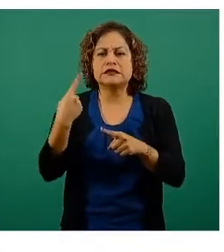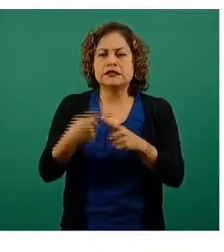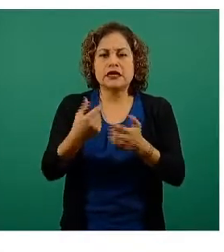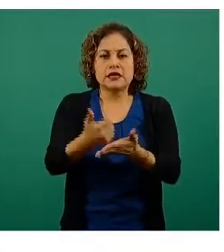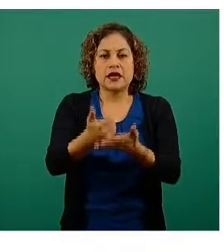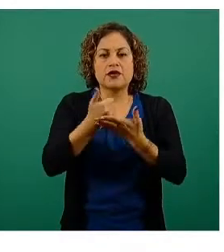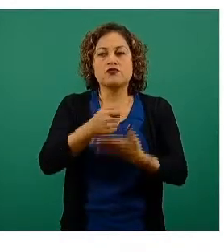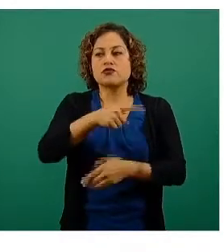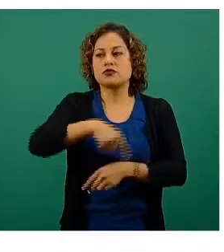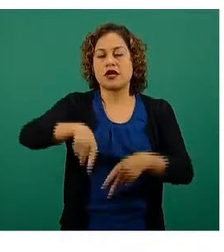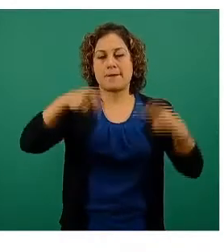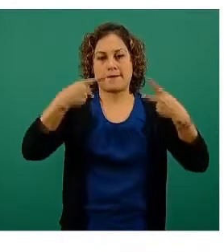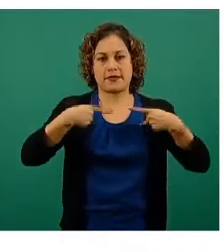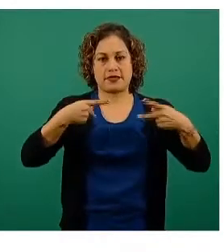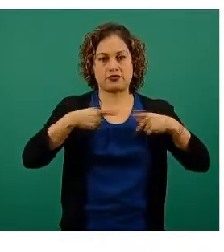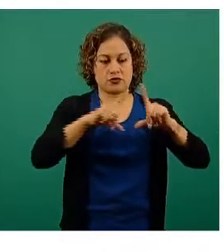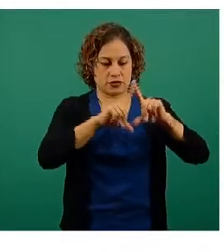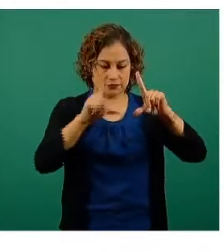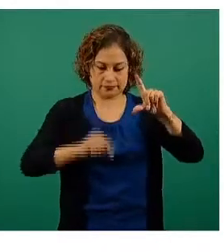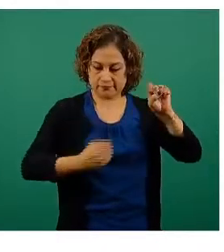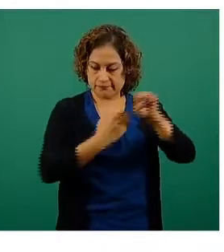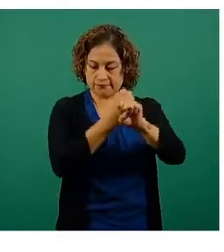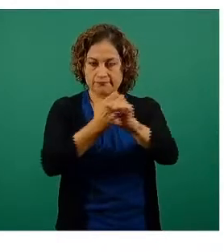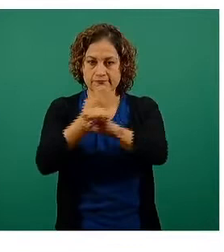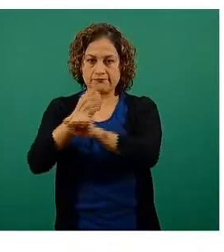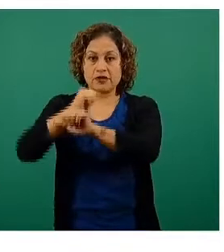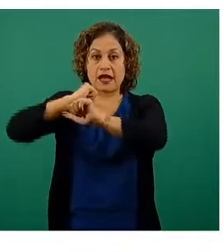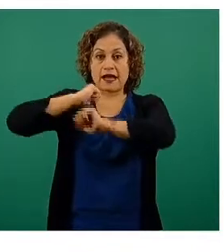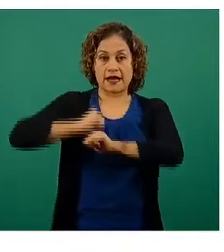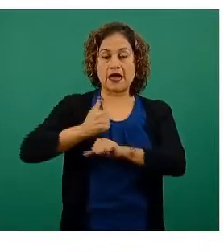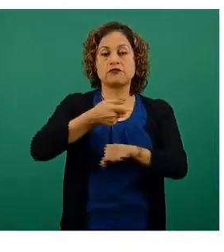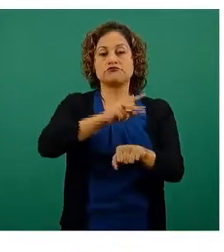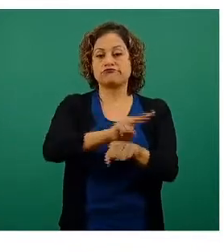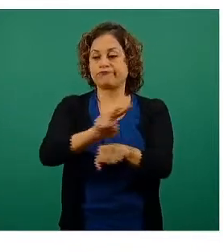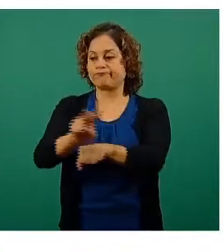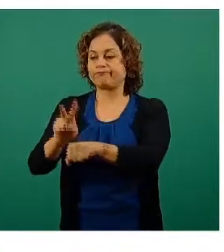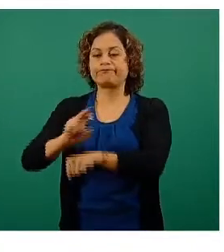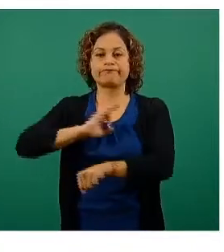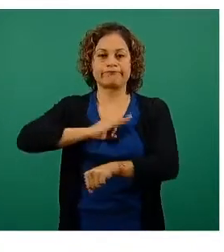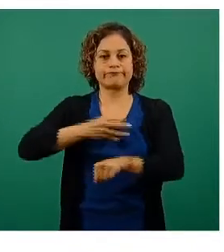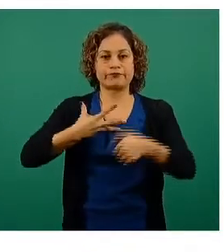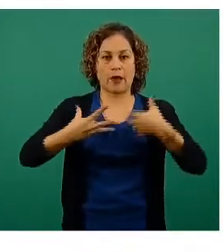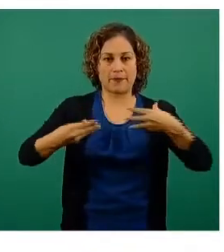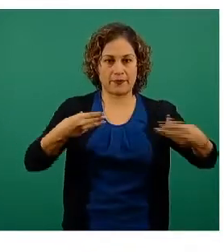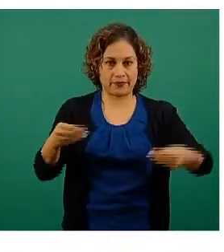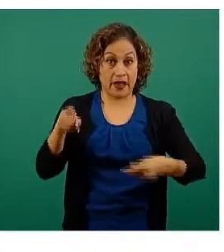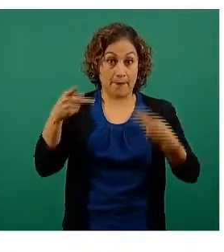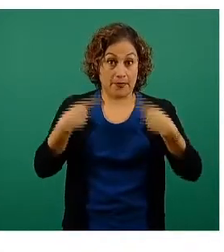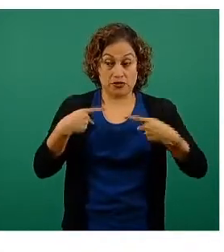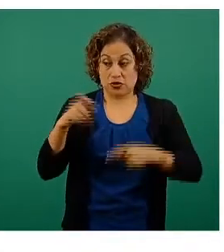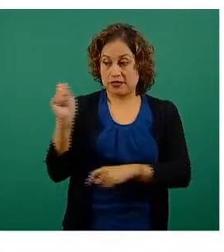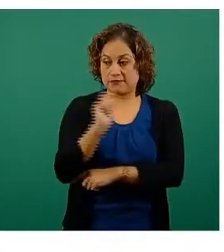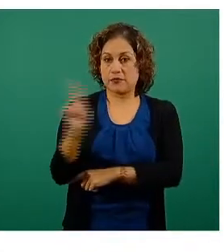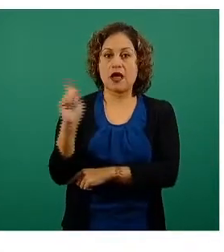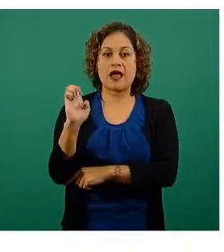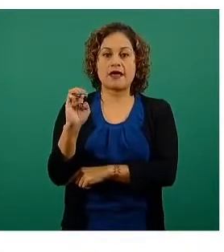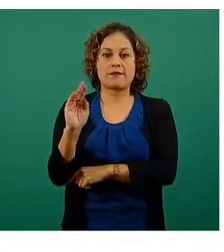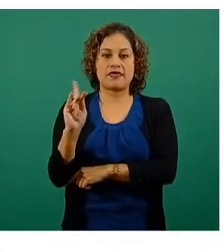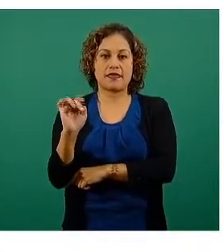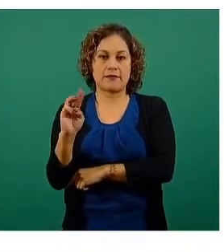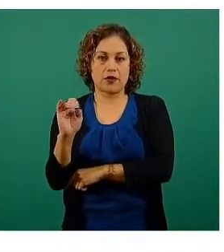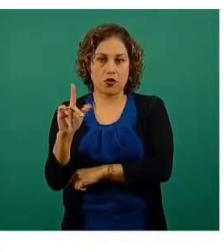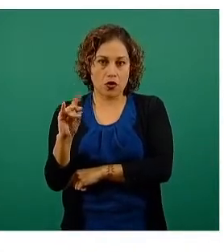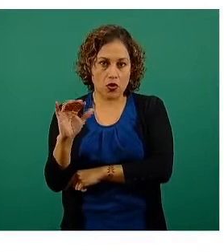en las 32 entidades federativas, y que estos epidemiólogos obviamente colaboran o participan tanto en